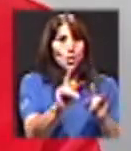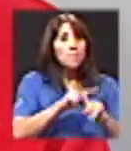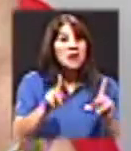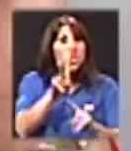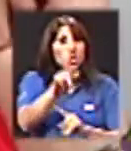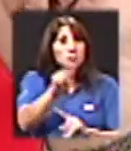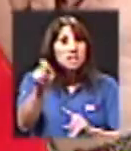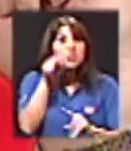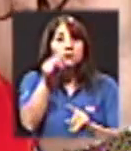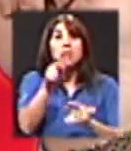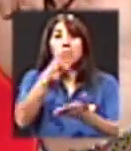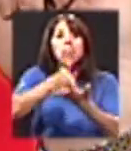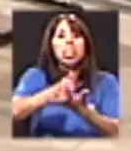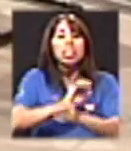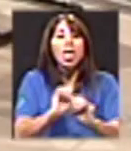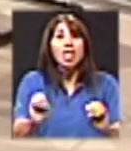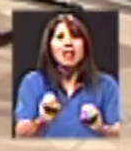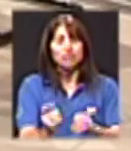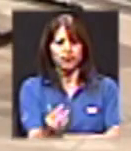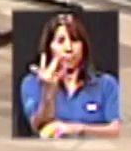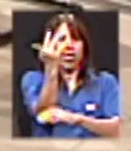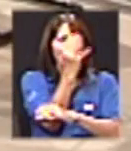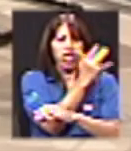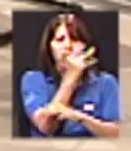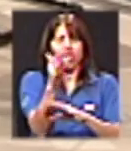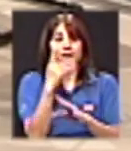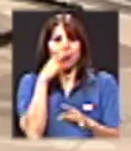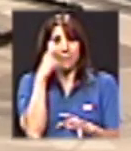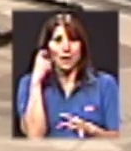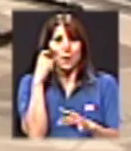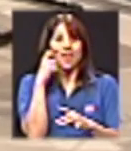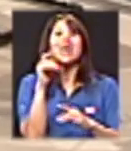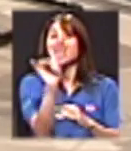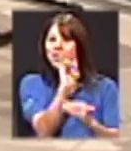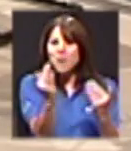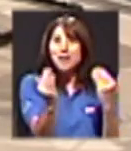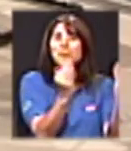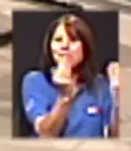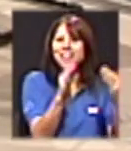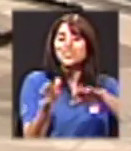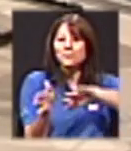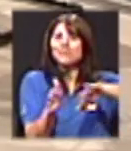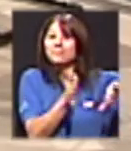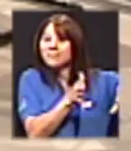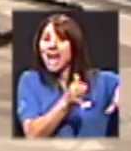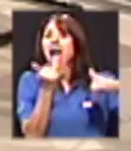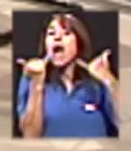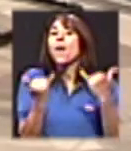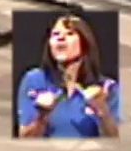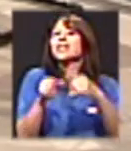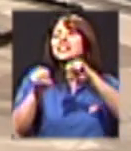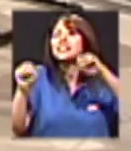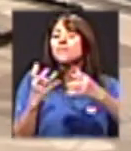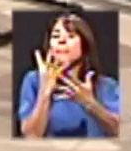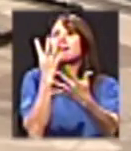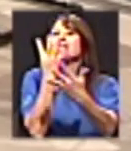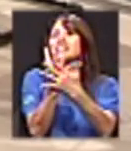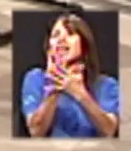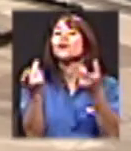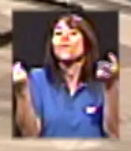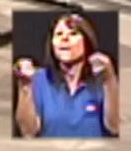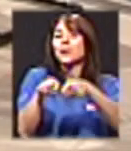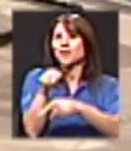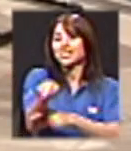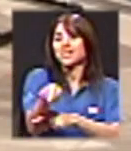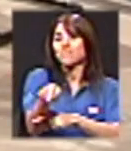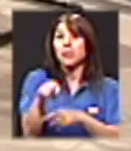fue lo que ocurrió con el sistema penitenciario. Trabajamos y lo dejamos muy decentemente, con